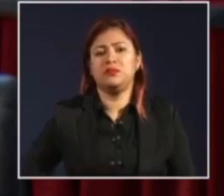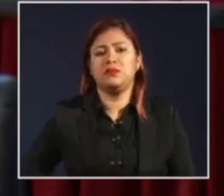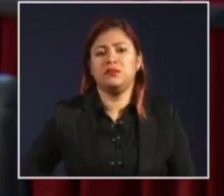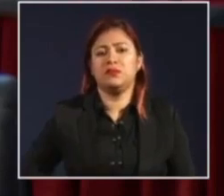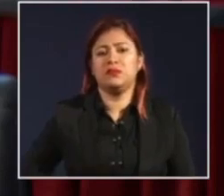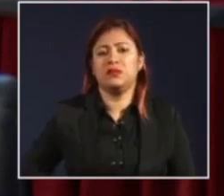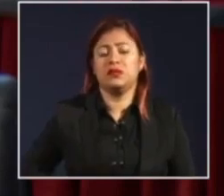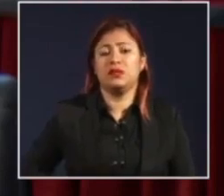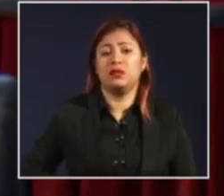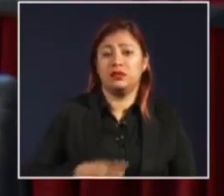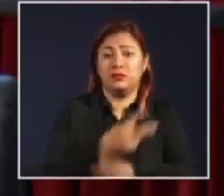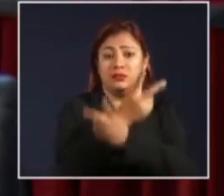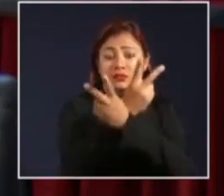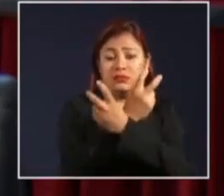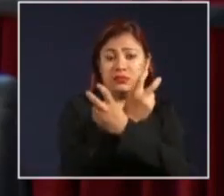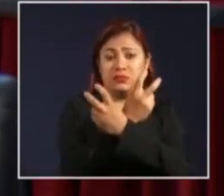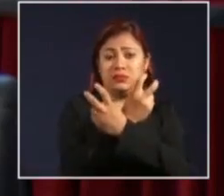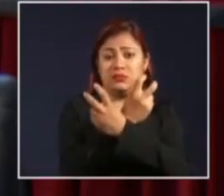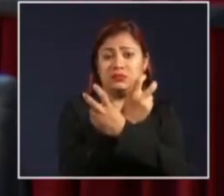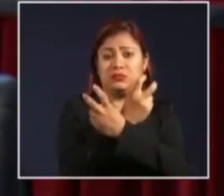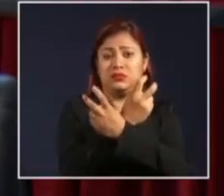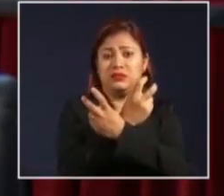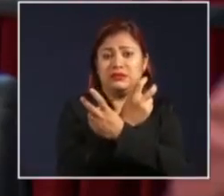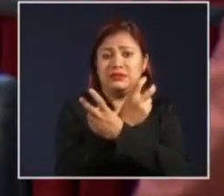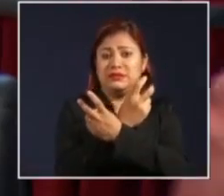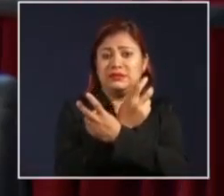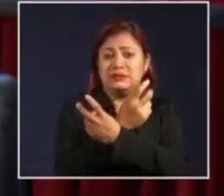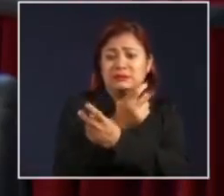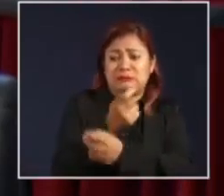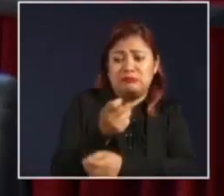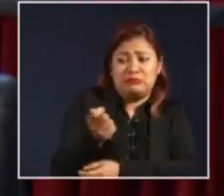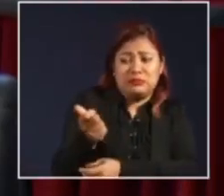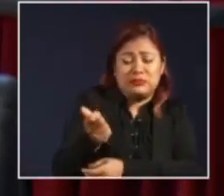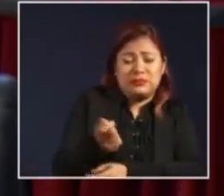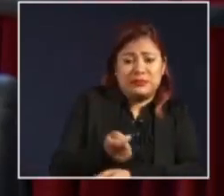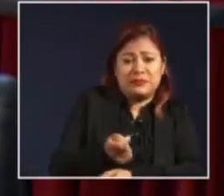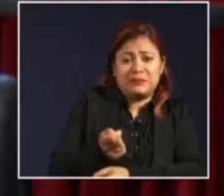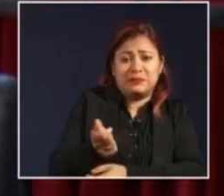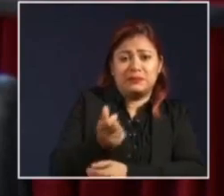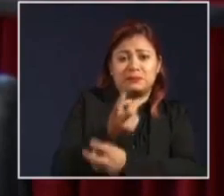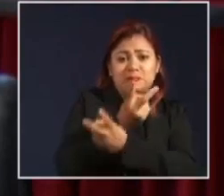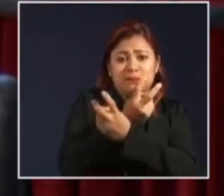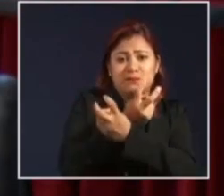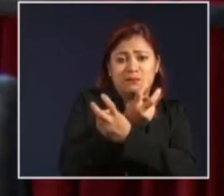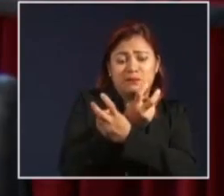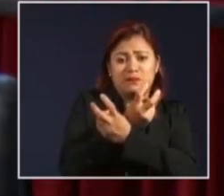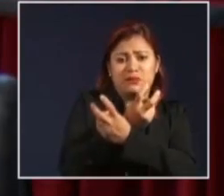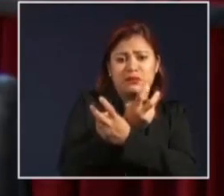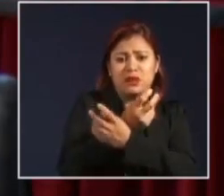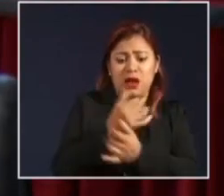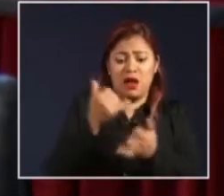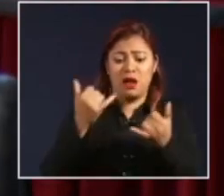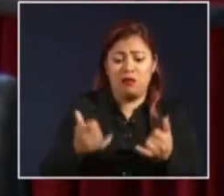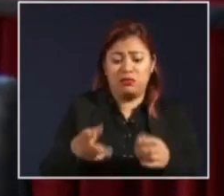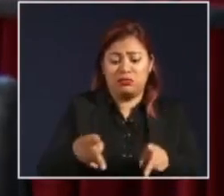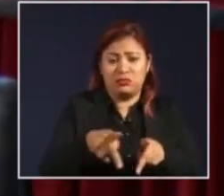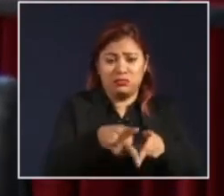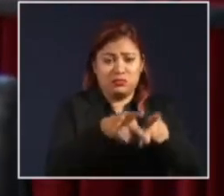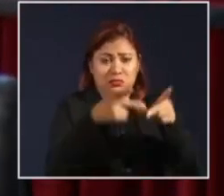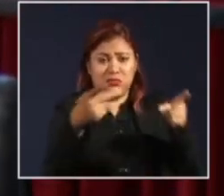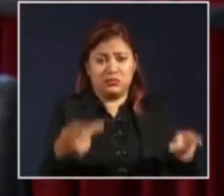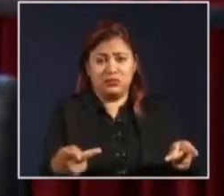el coronavirus está a la vuelta de la esquina. Acaba de publicar el